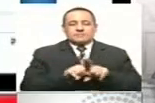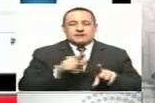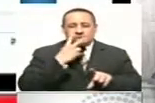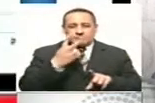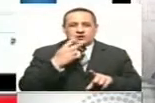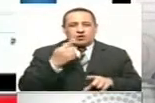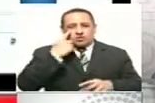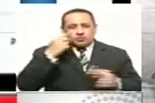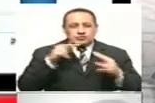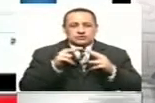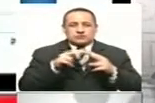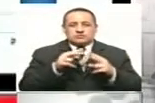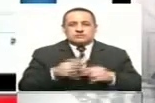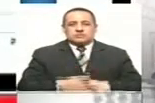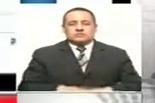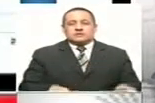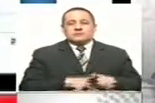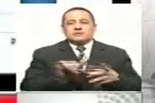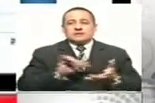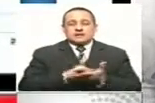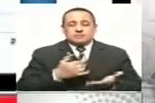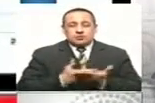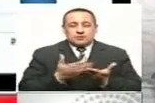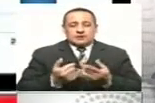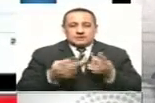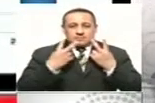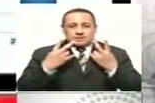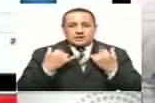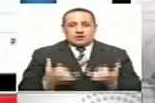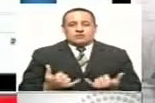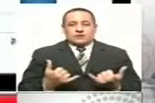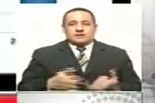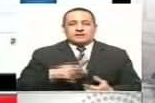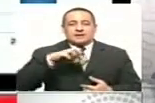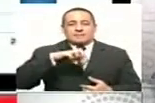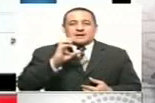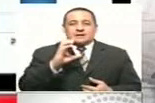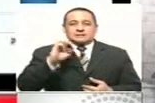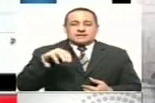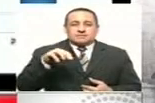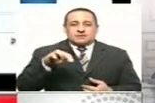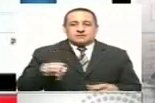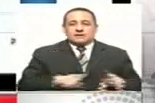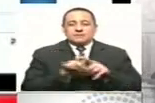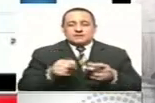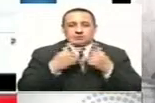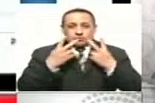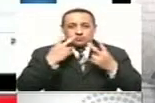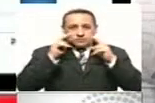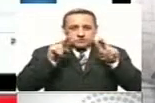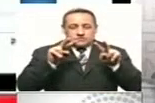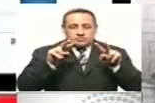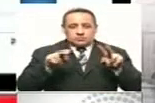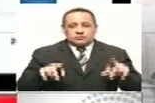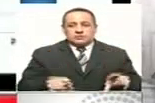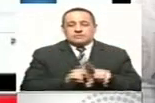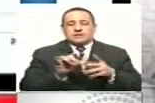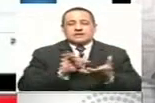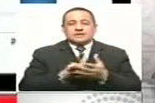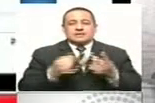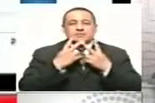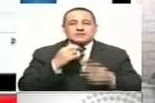hemos ido. Y en el sector de la PCM, hemos visto que en